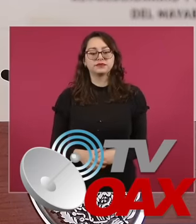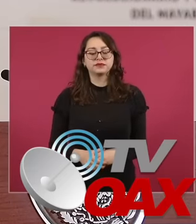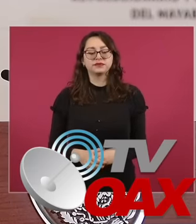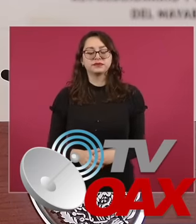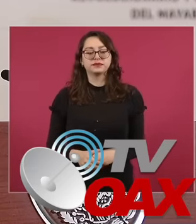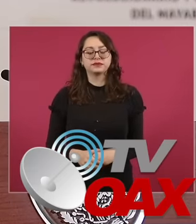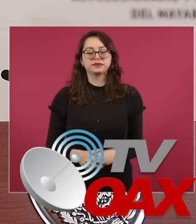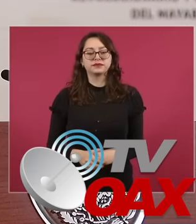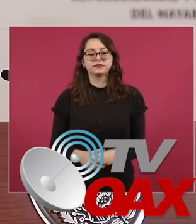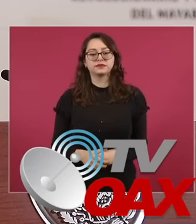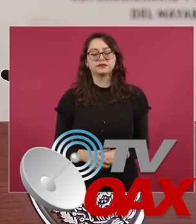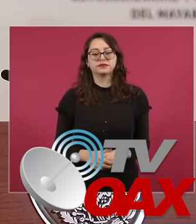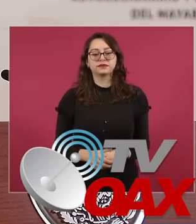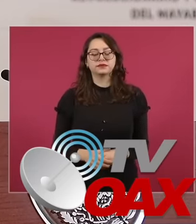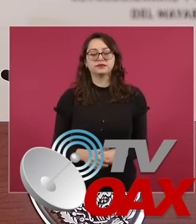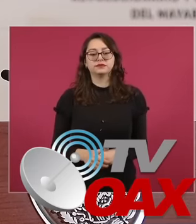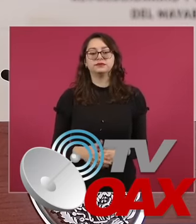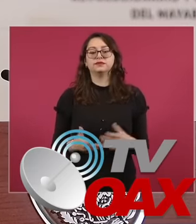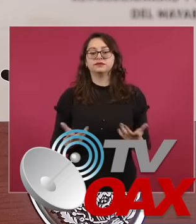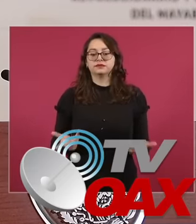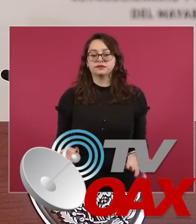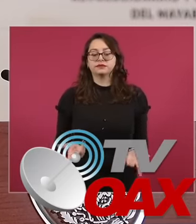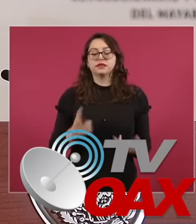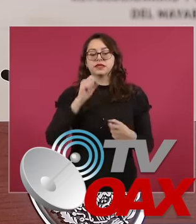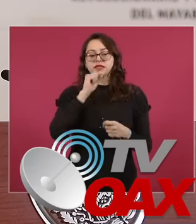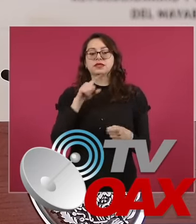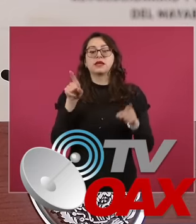se continúan distribuyendo los paquetes